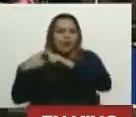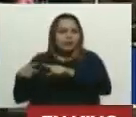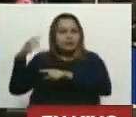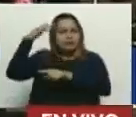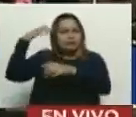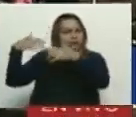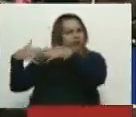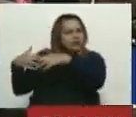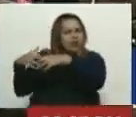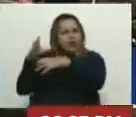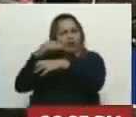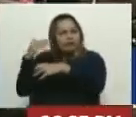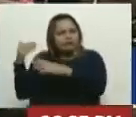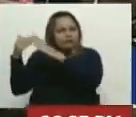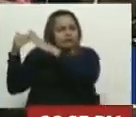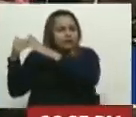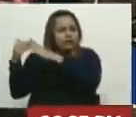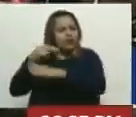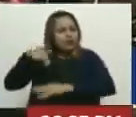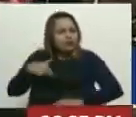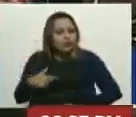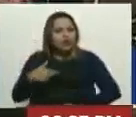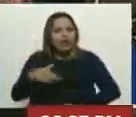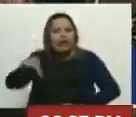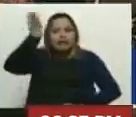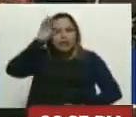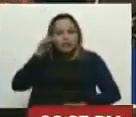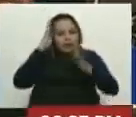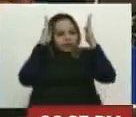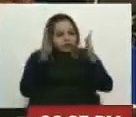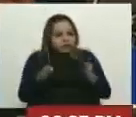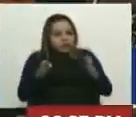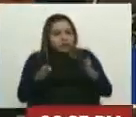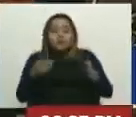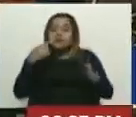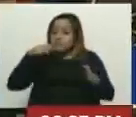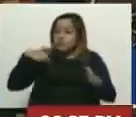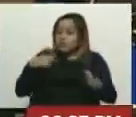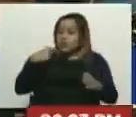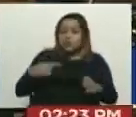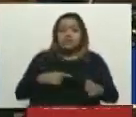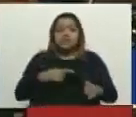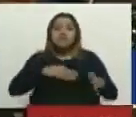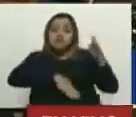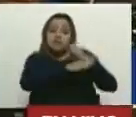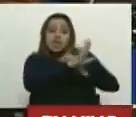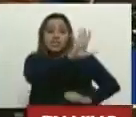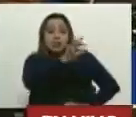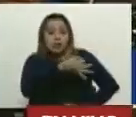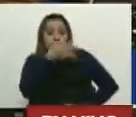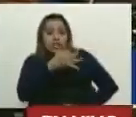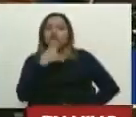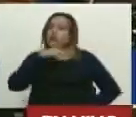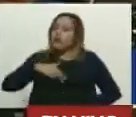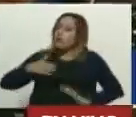eso, somos literales. A nosotros nos dicen, sales a las 5 de la tarde y nosotros vamos a salir por la puerta a las 5 de la